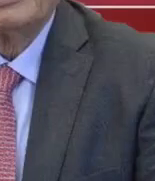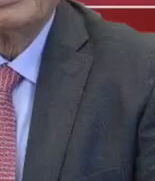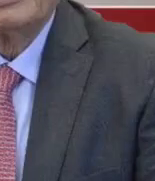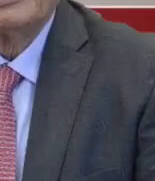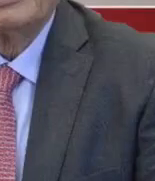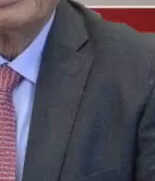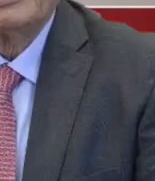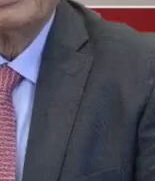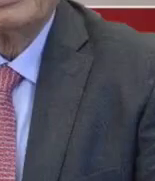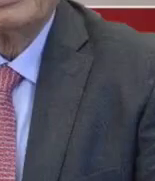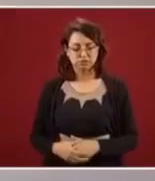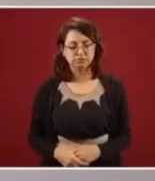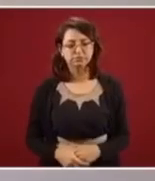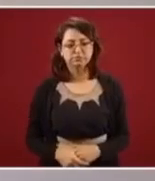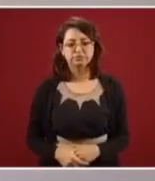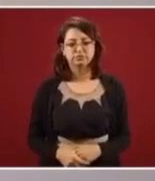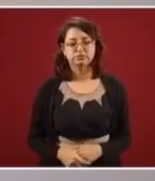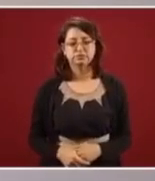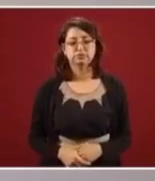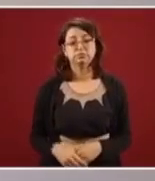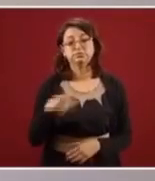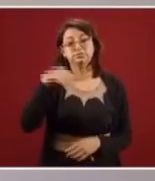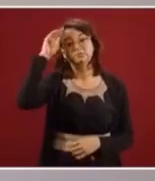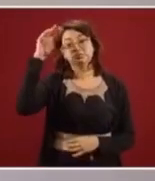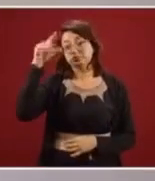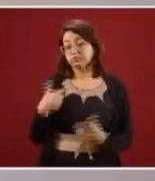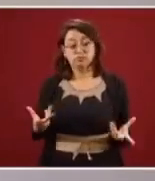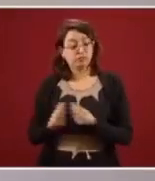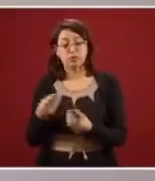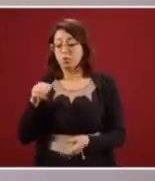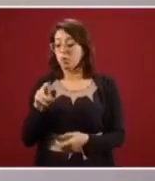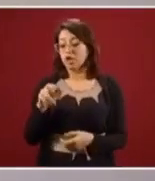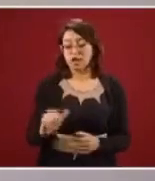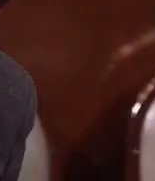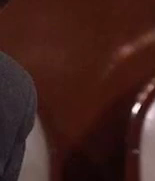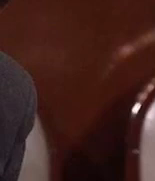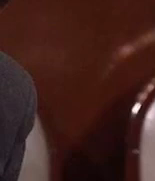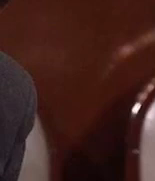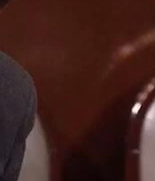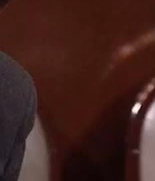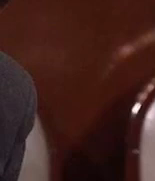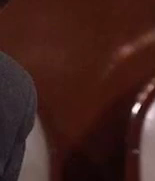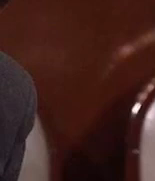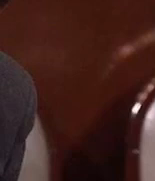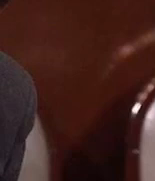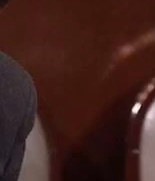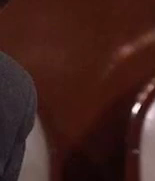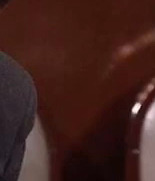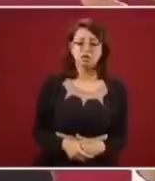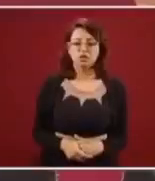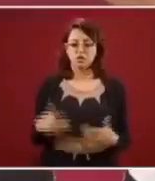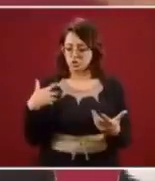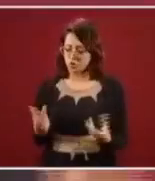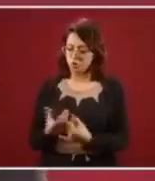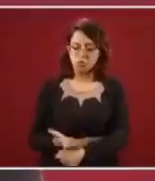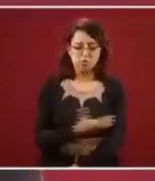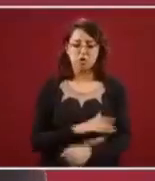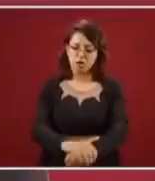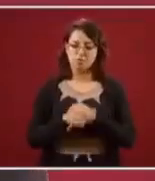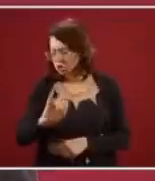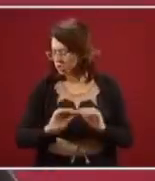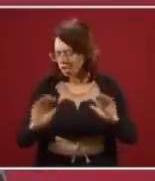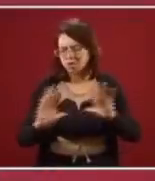sorpresas. Que no estén pensando de que yo vengo del movimiento, yo soy fundador de Morena, yo soy compañero, amigo de Andrés